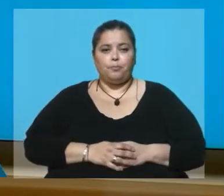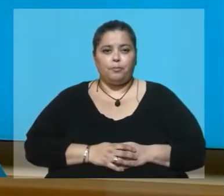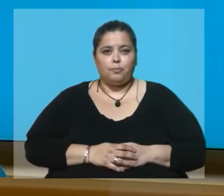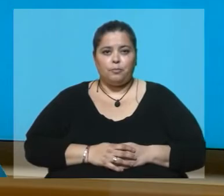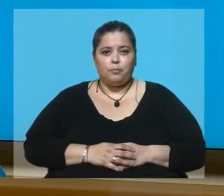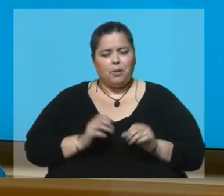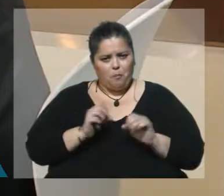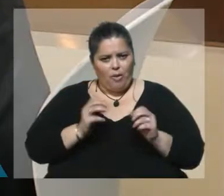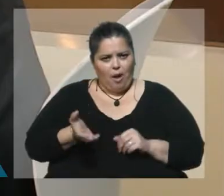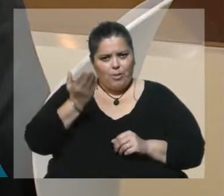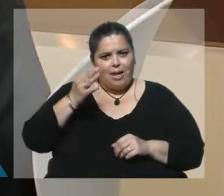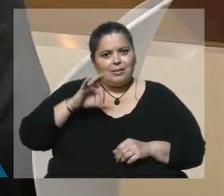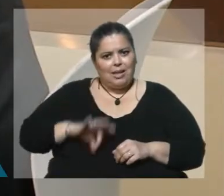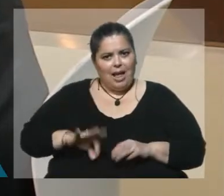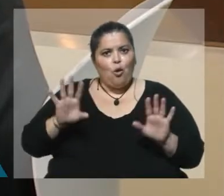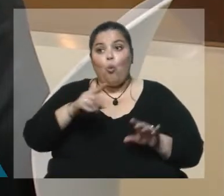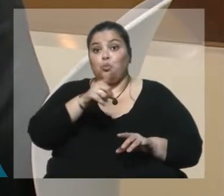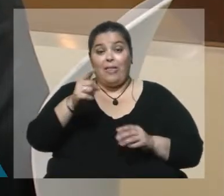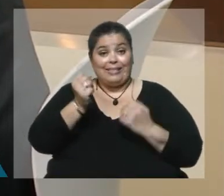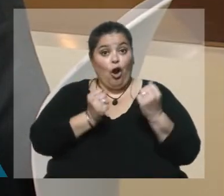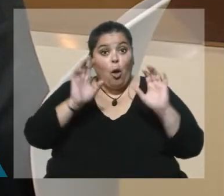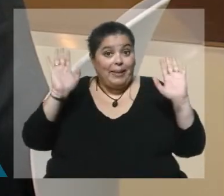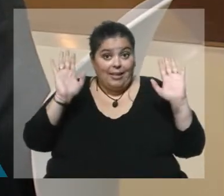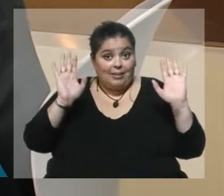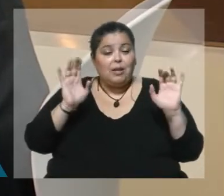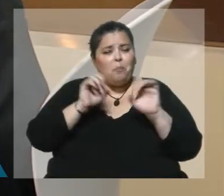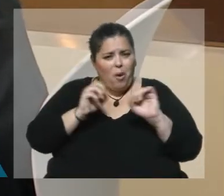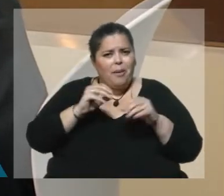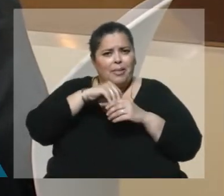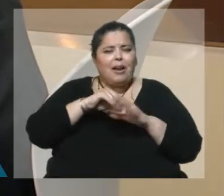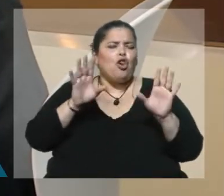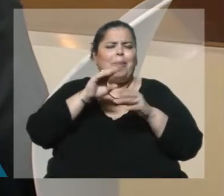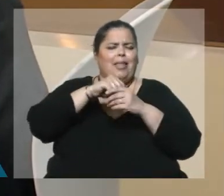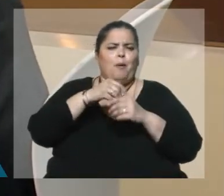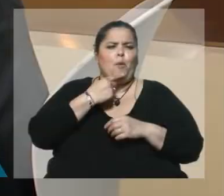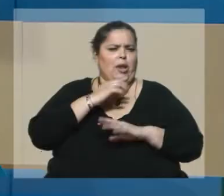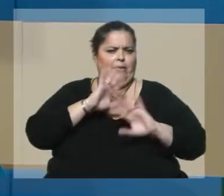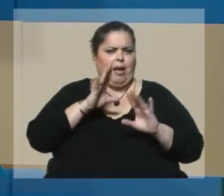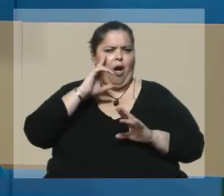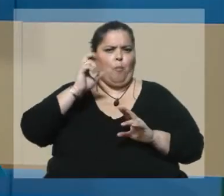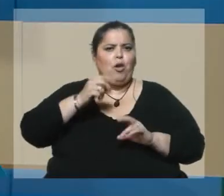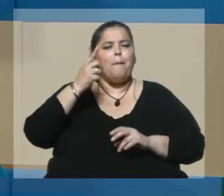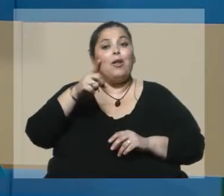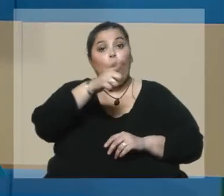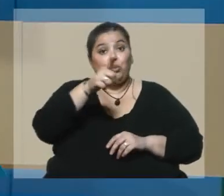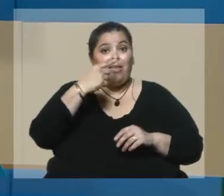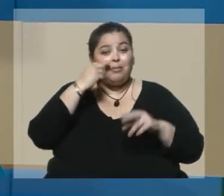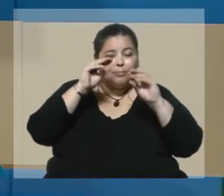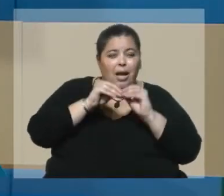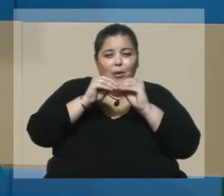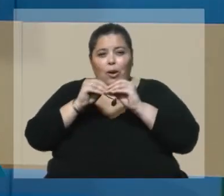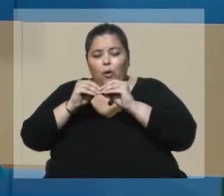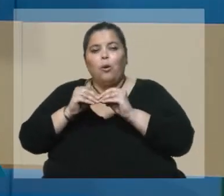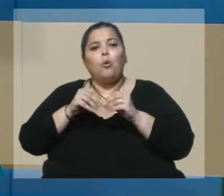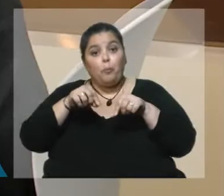y se pueden aguantar los salarios para los economistas en sin meternos en estas discusiones políticas que a veces son distintas ustedes que revisan los números con